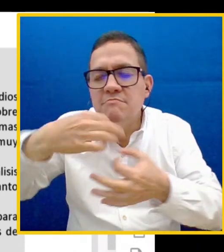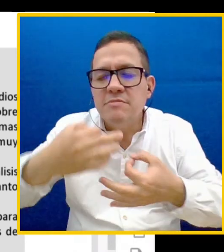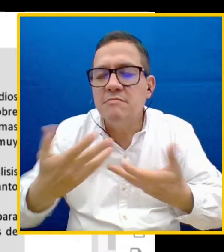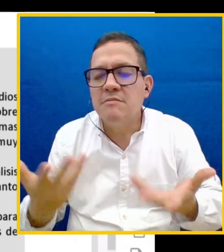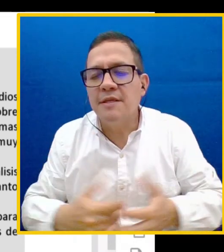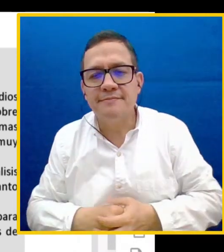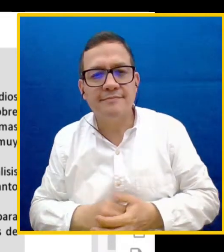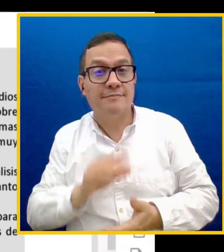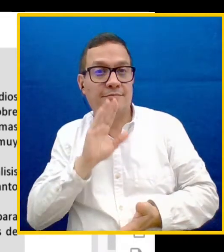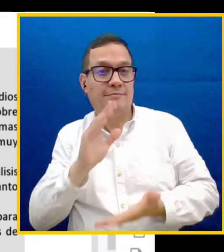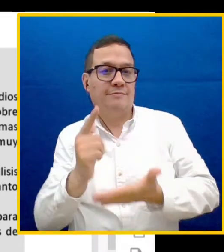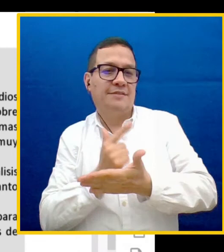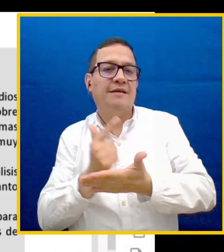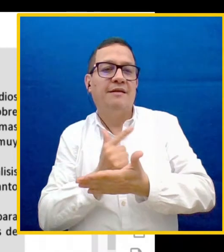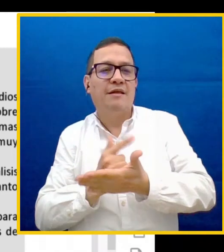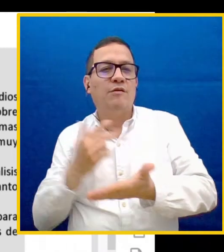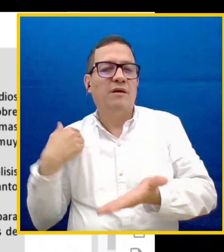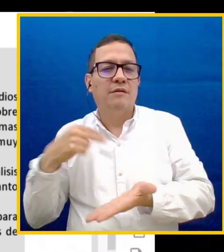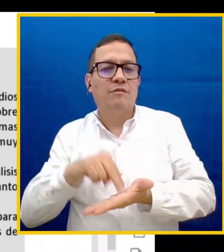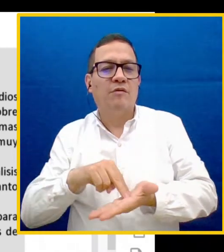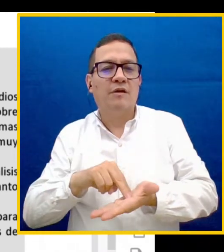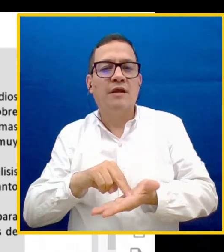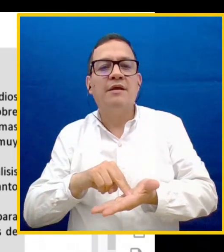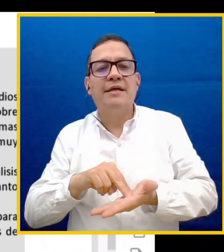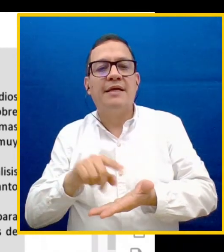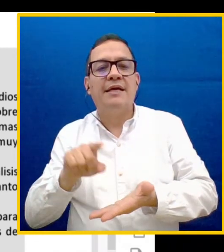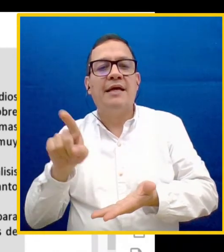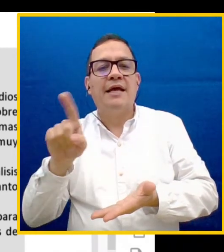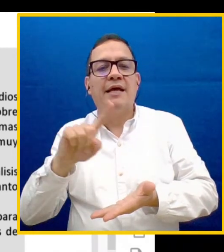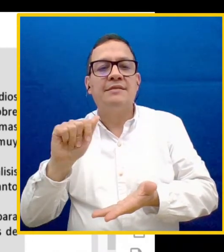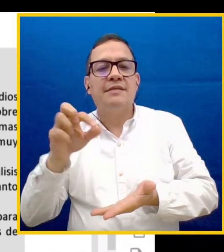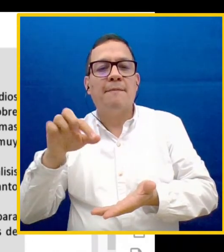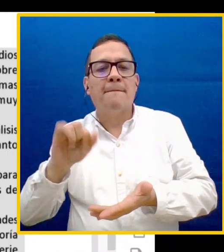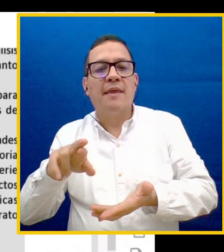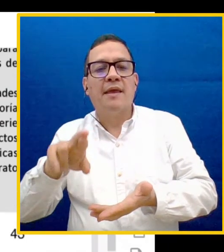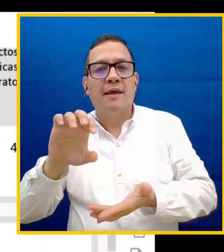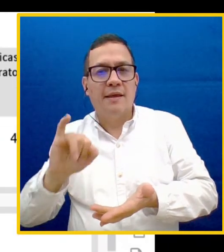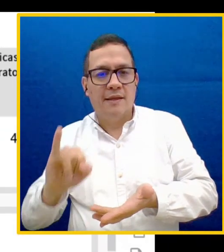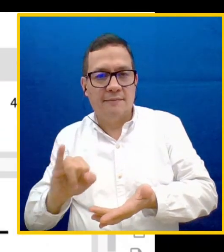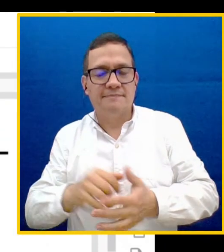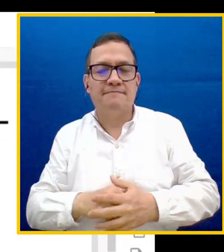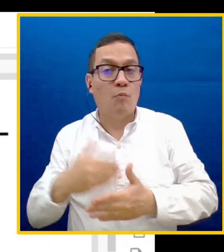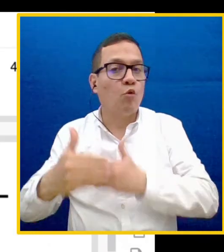Roberto Sampieri Hernández, El proceso de investigación.